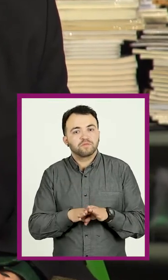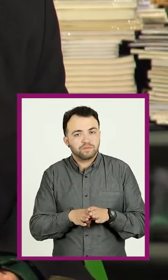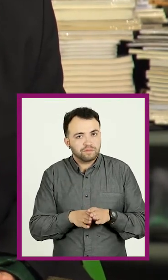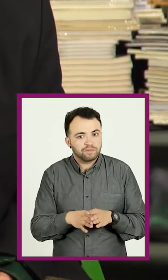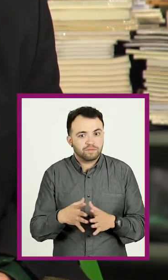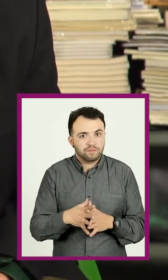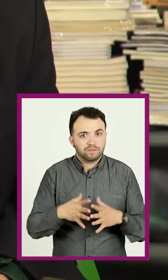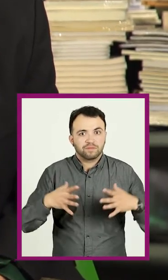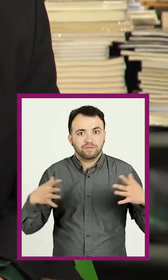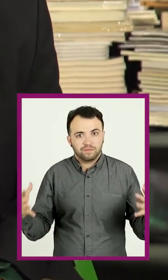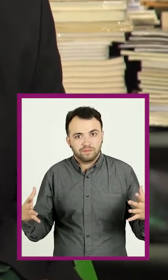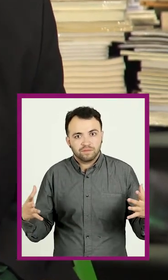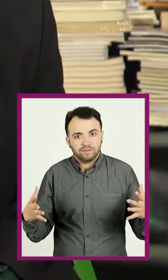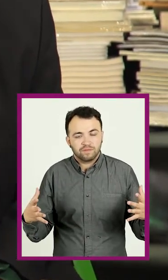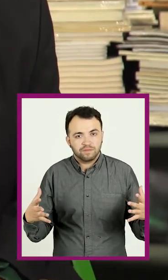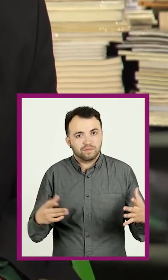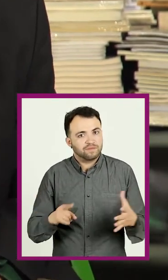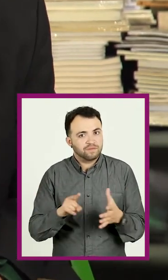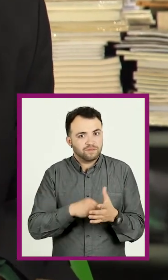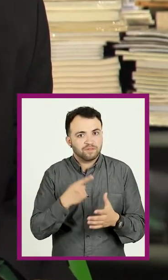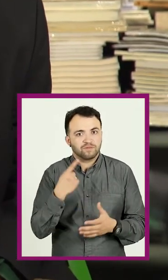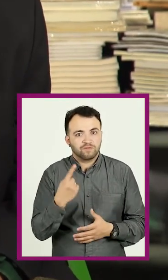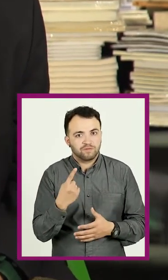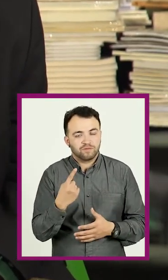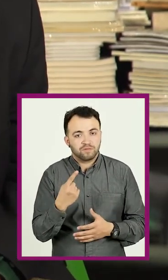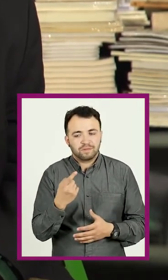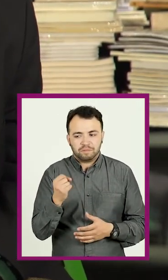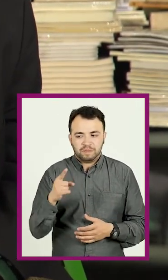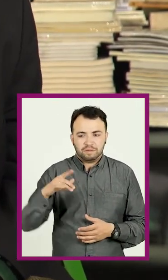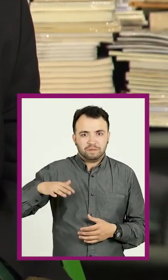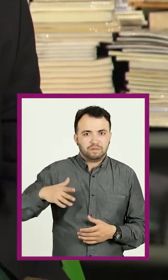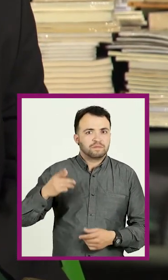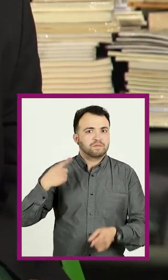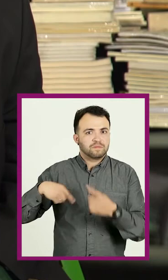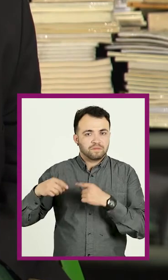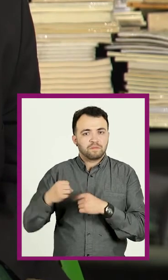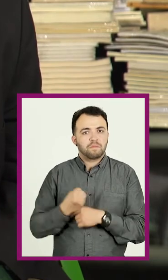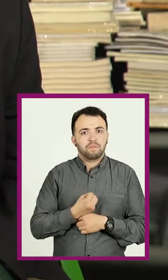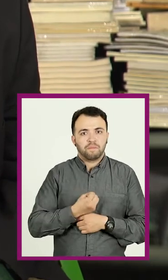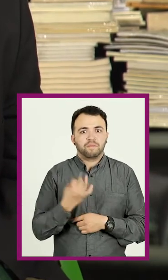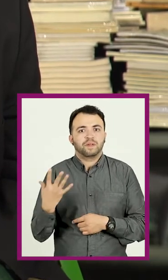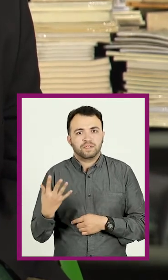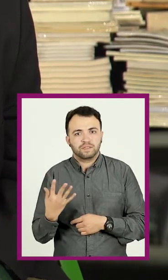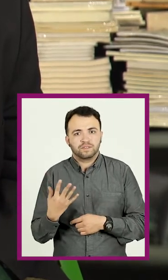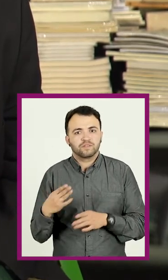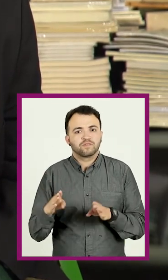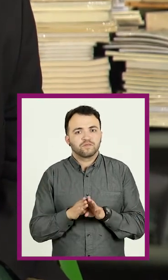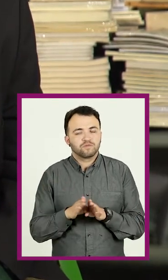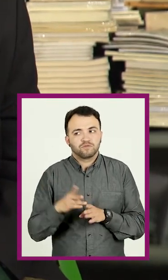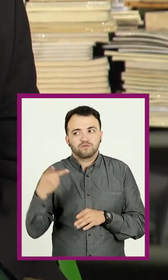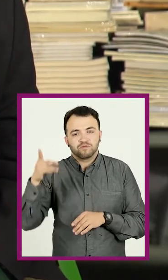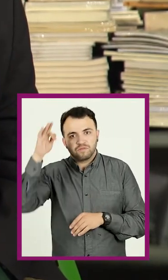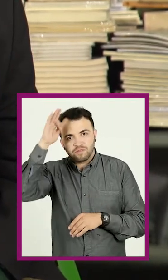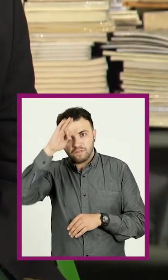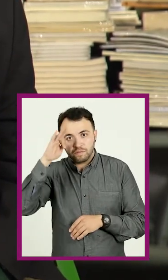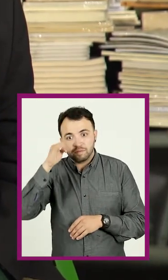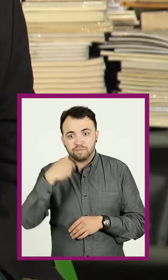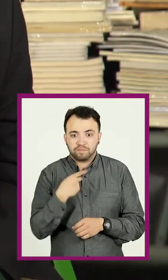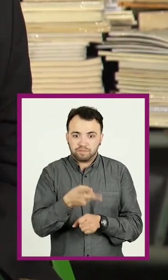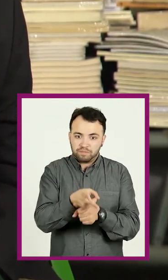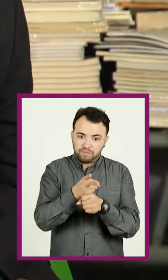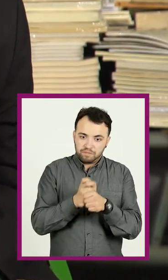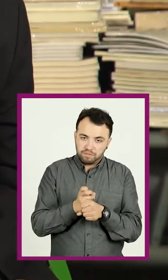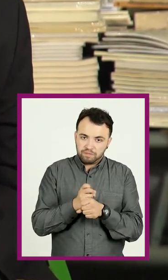tienen un campo muy amplio, uno más de todos los que ya hemos estado viendo, en relación con la